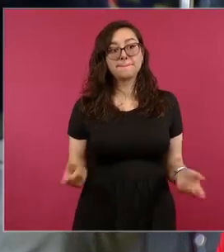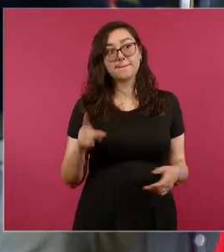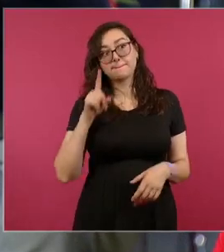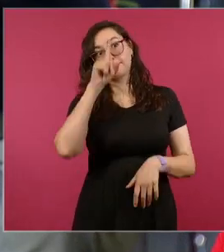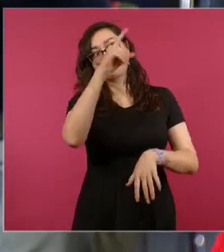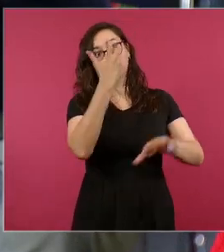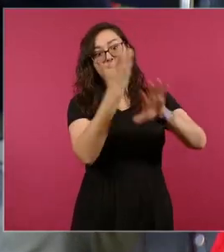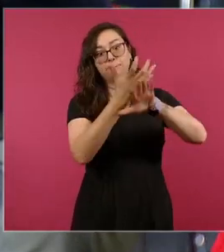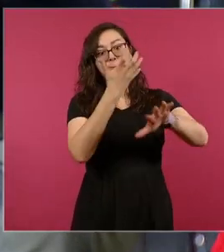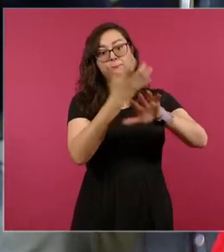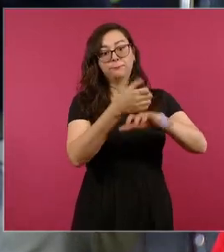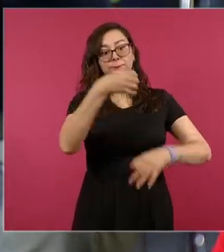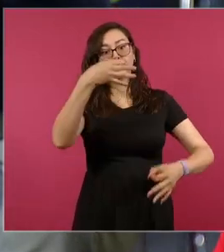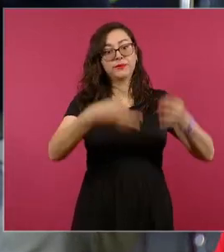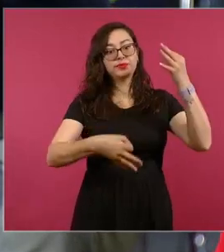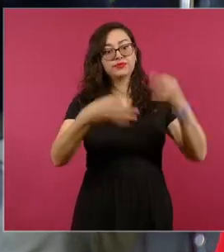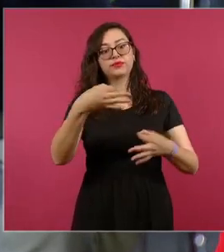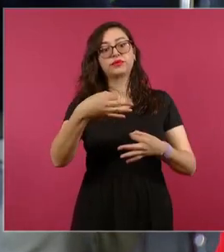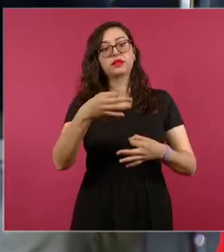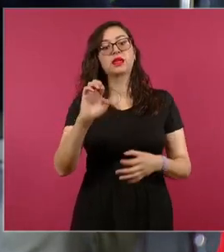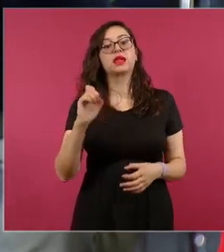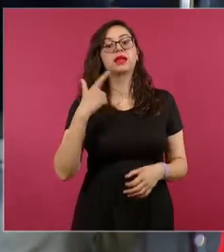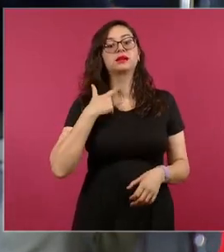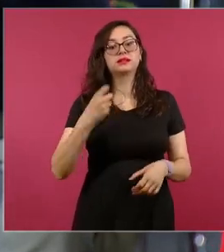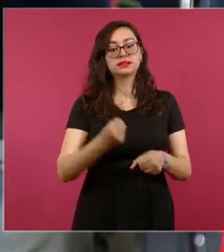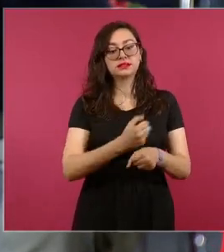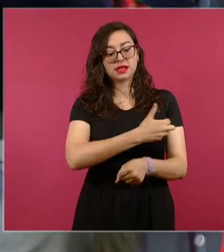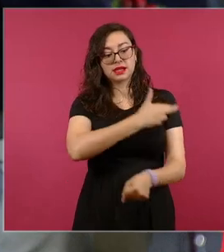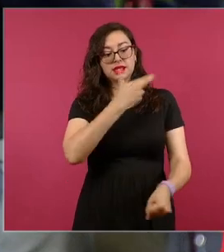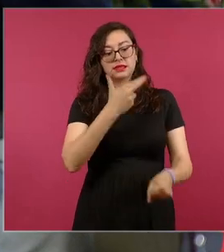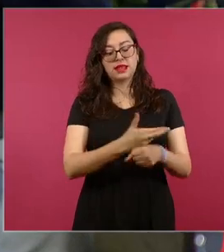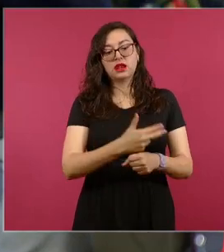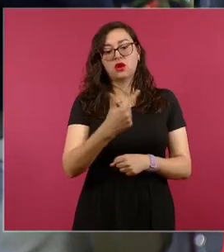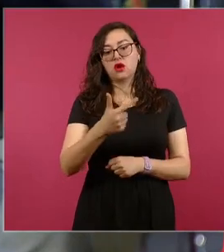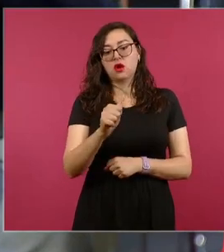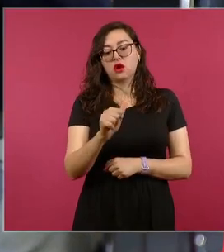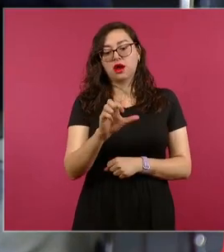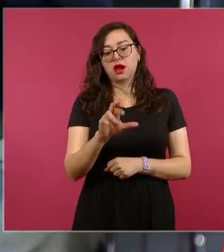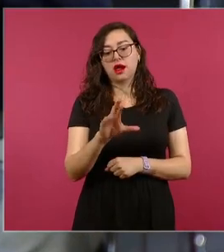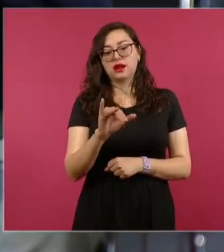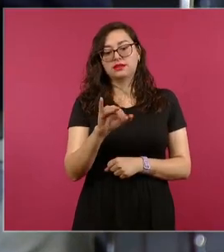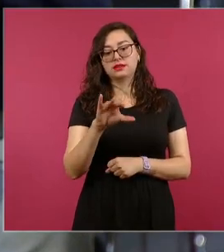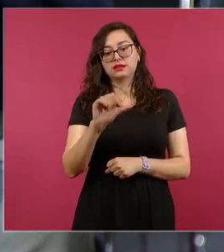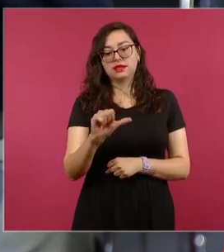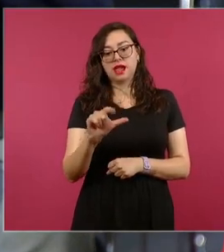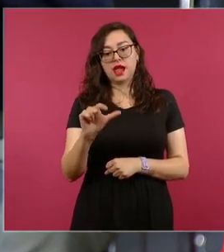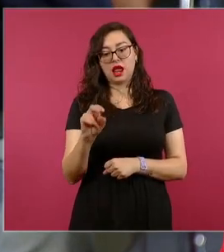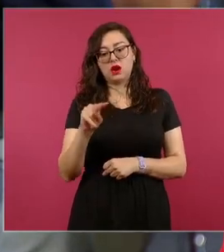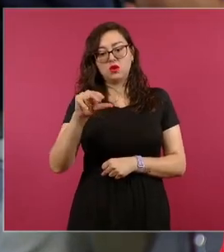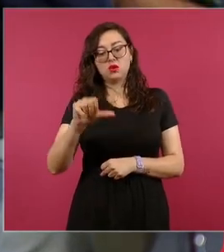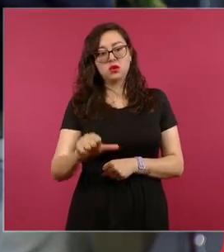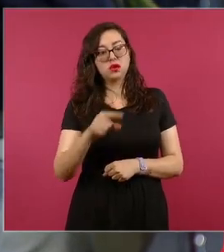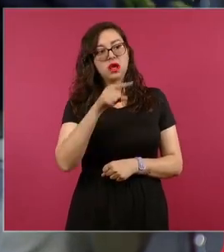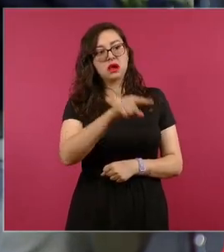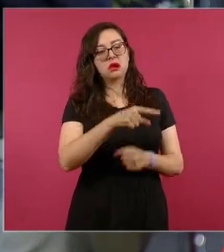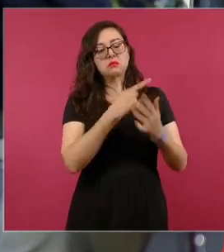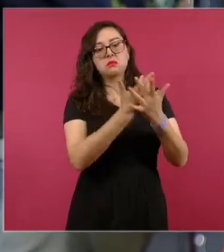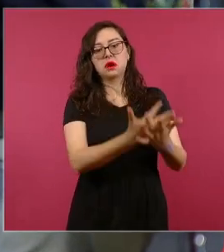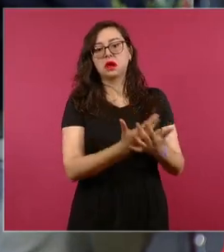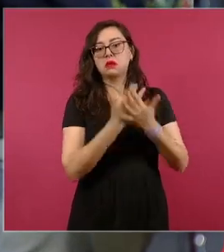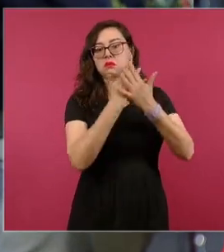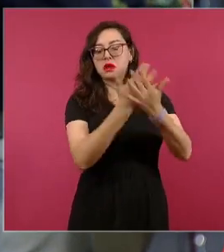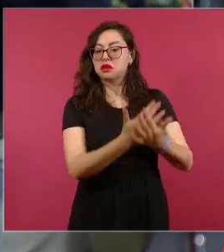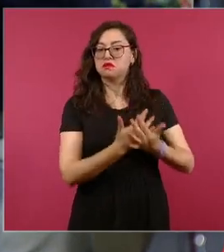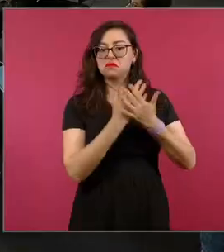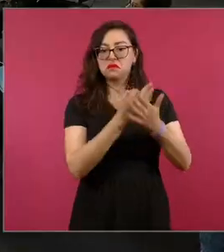sentencia. ¿A qué cree que se deba y si cree que esto pueda ayudarle a que quede en libertad? Sería